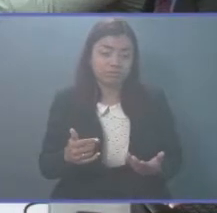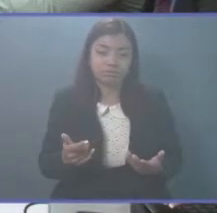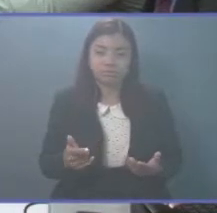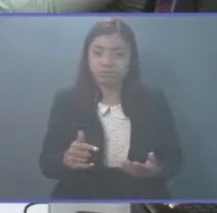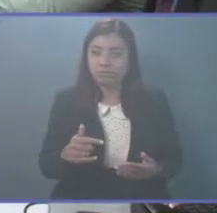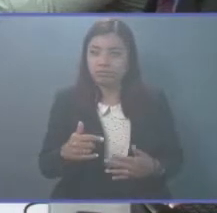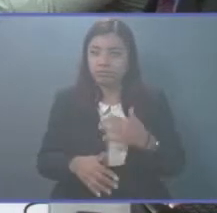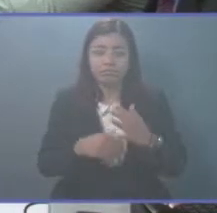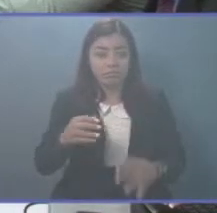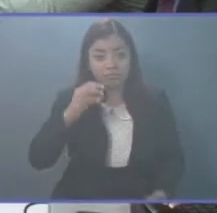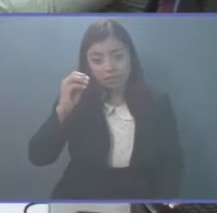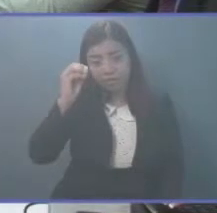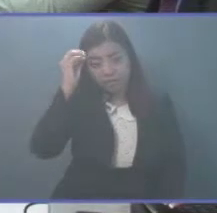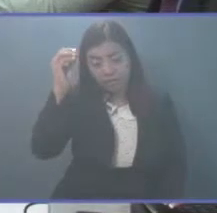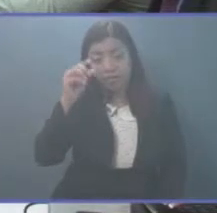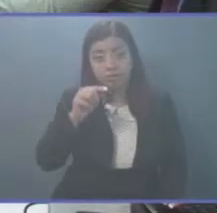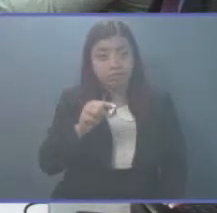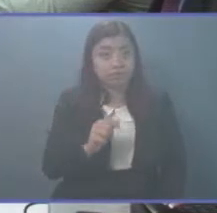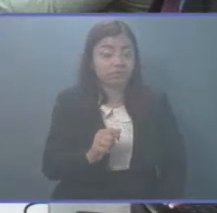¿Observaciones?